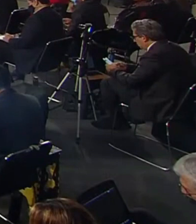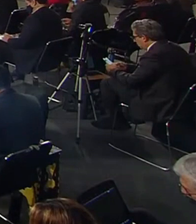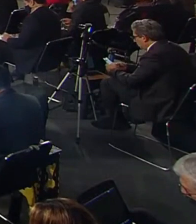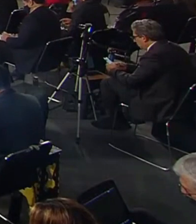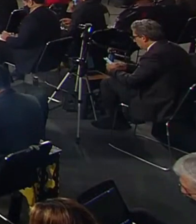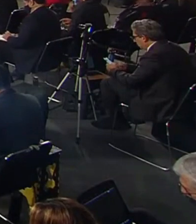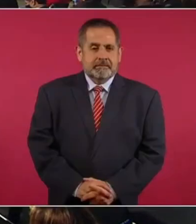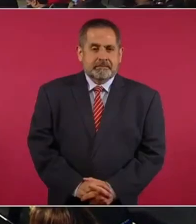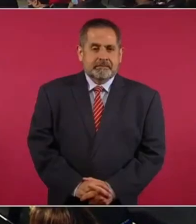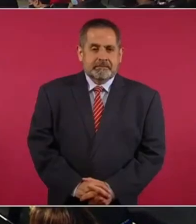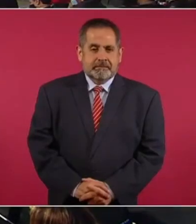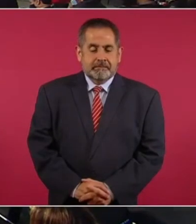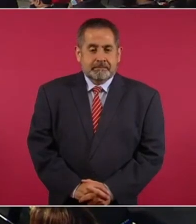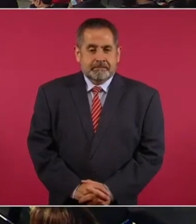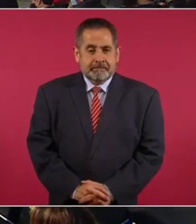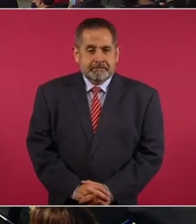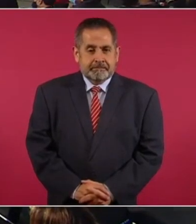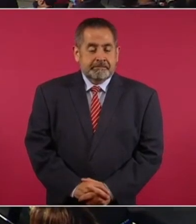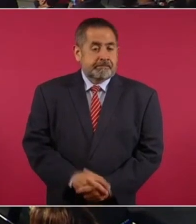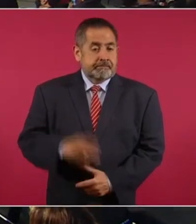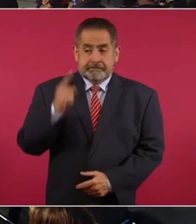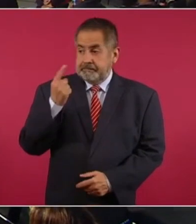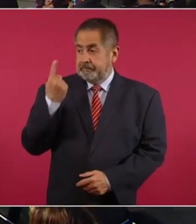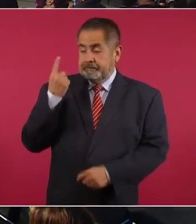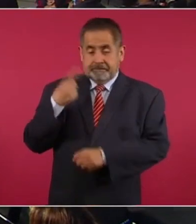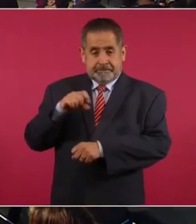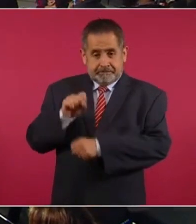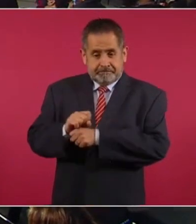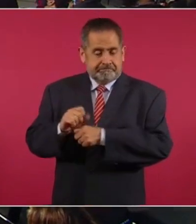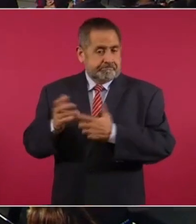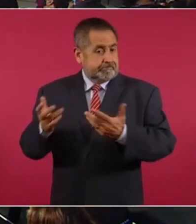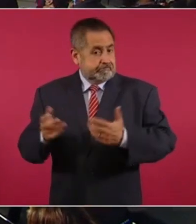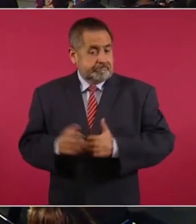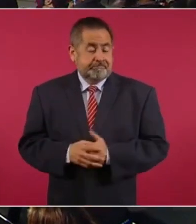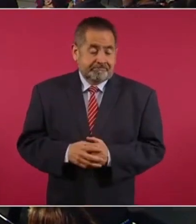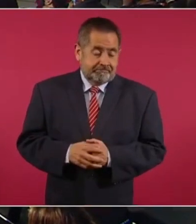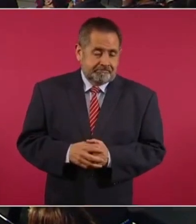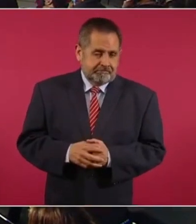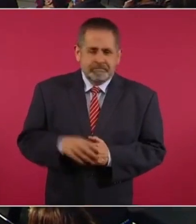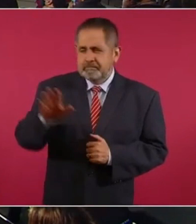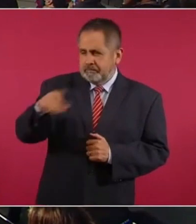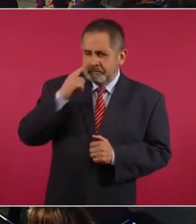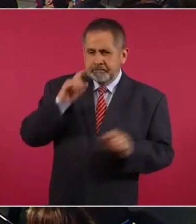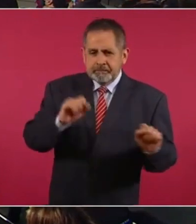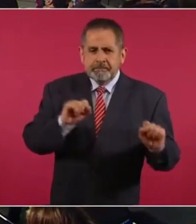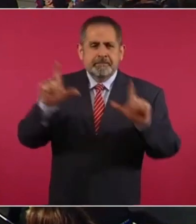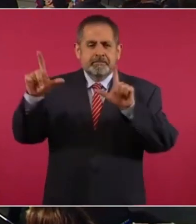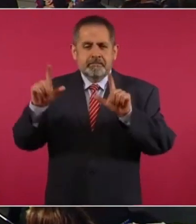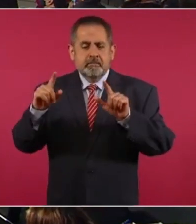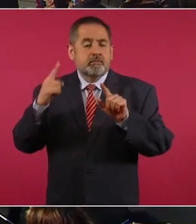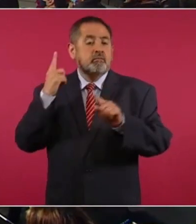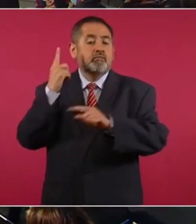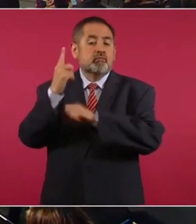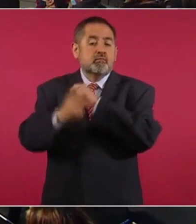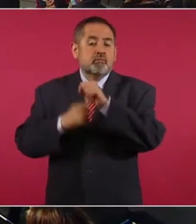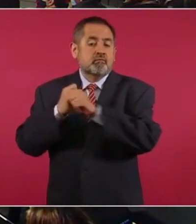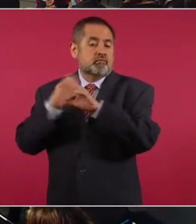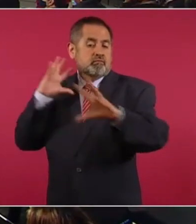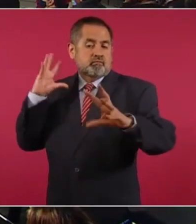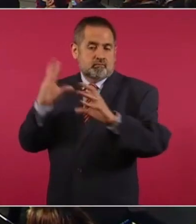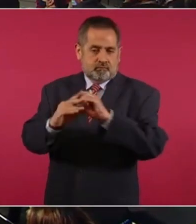Pero esto es el fin de semana. ¿Por qué no pones la de lo que va del año?